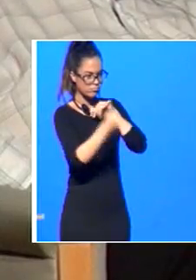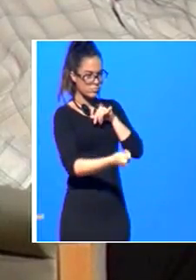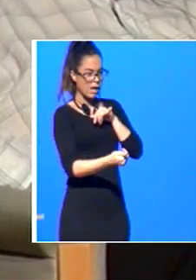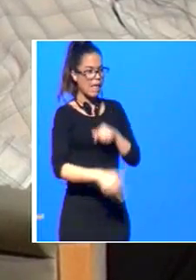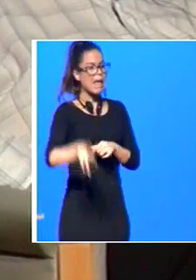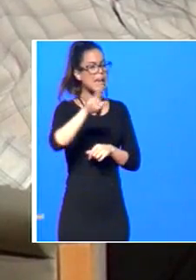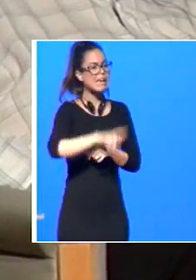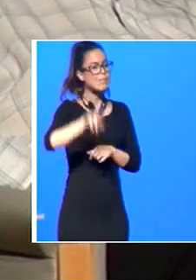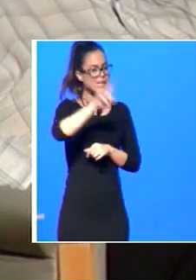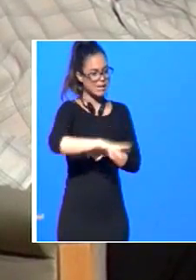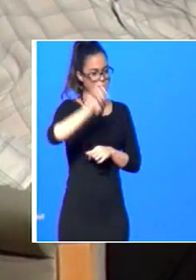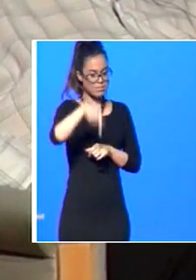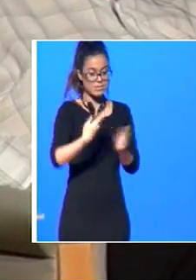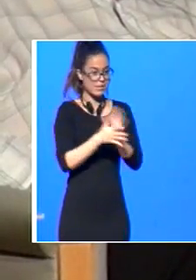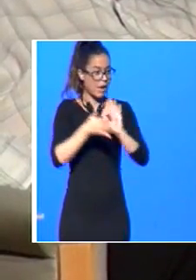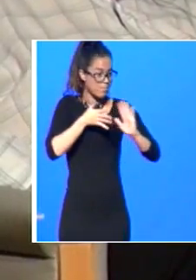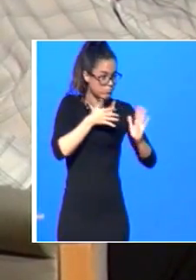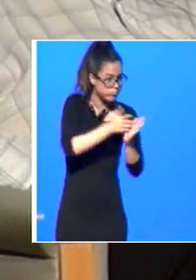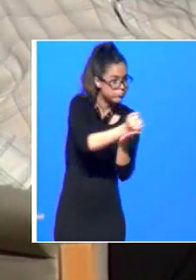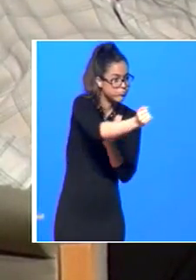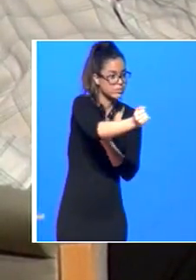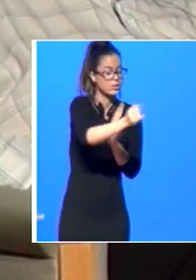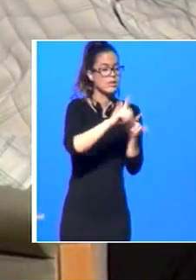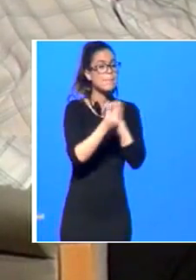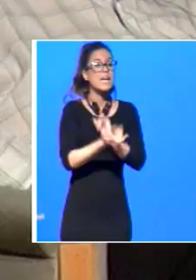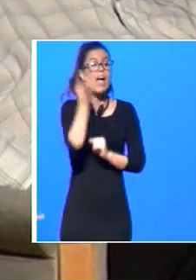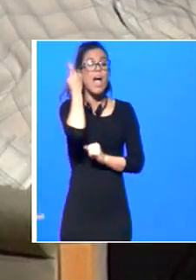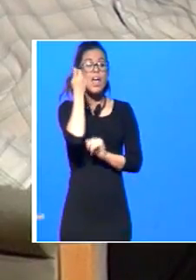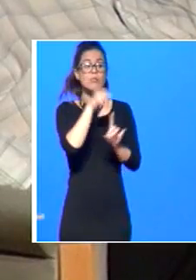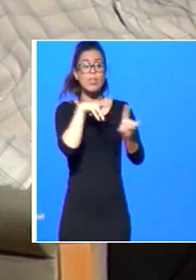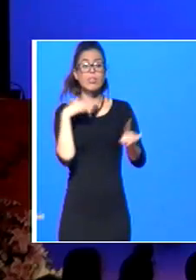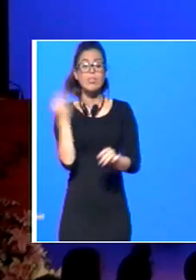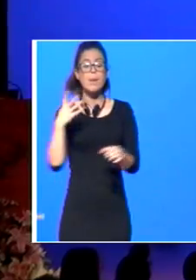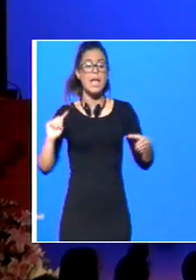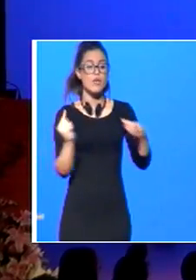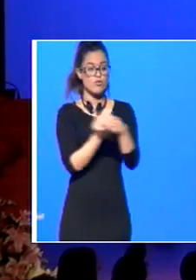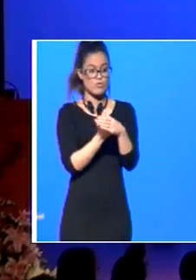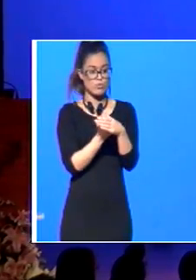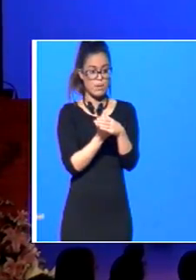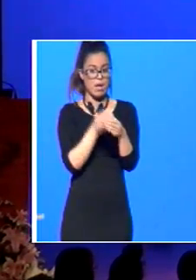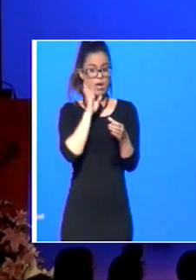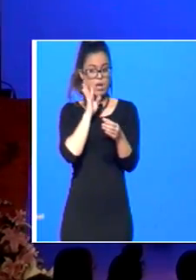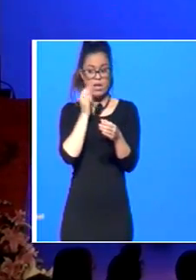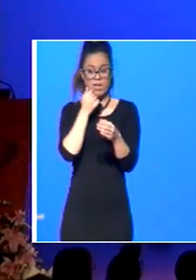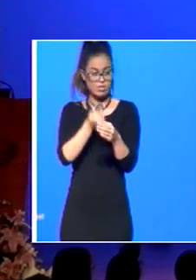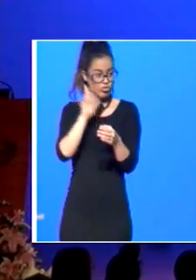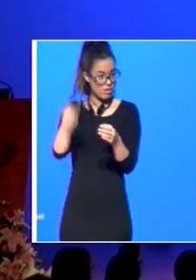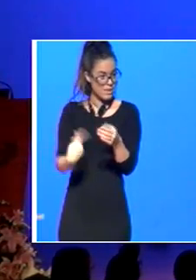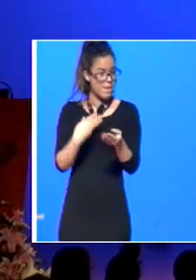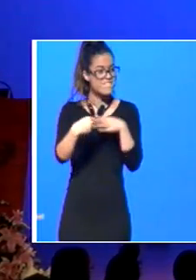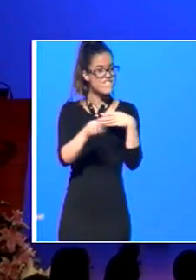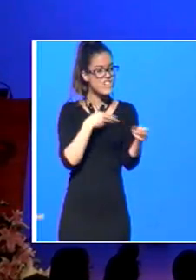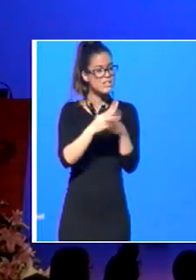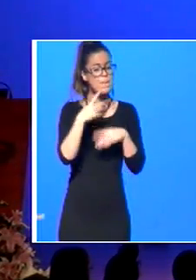poco Rafa, con otras palabras. Y desde el punto de vista del alumnado, debe ser inclusiva, como ha comentado Blanca, flexible y adaptarse